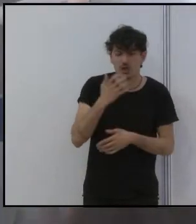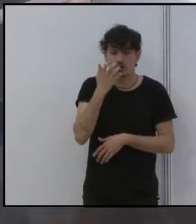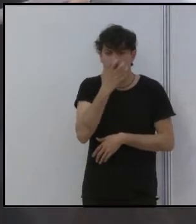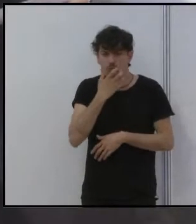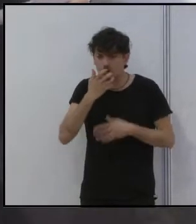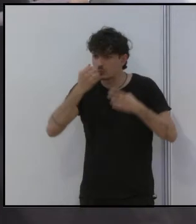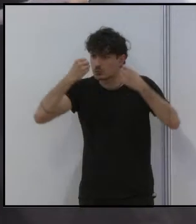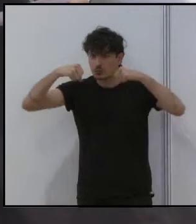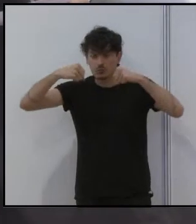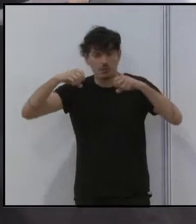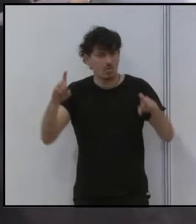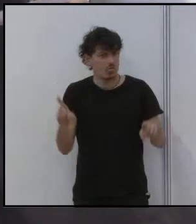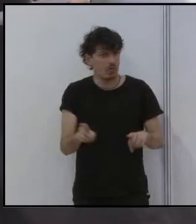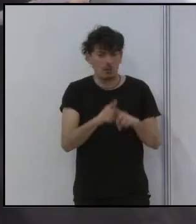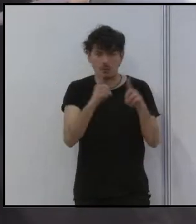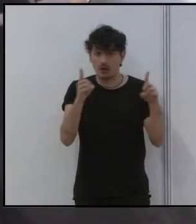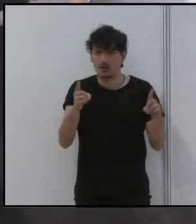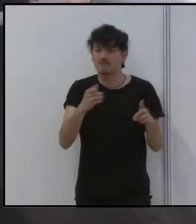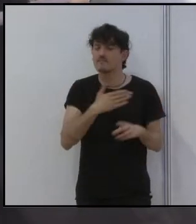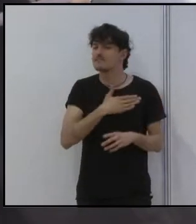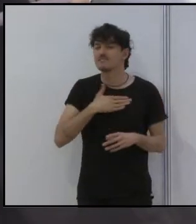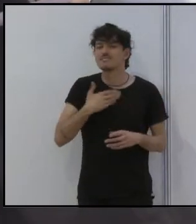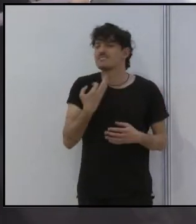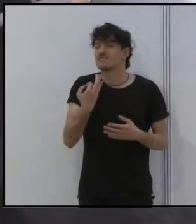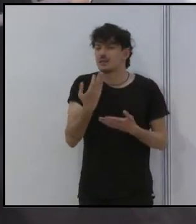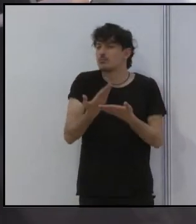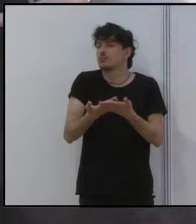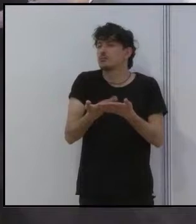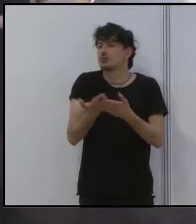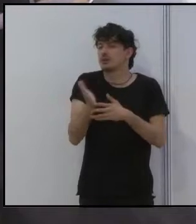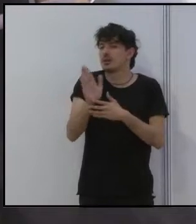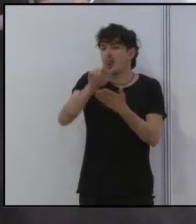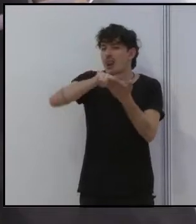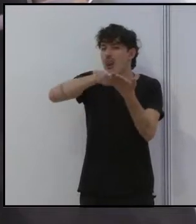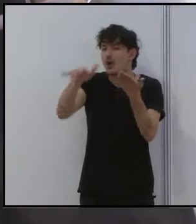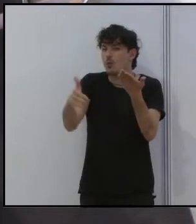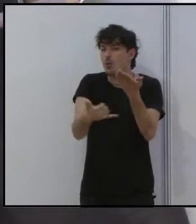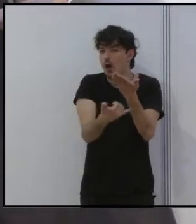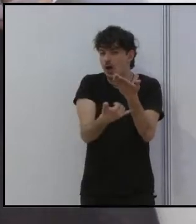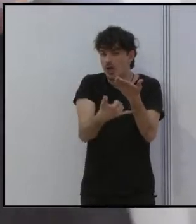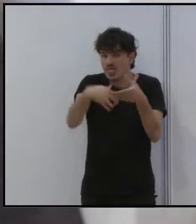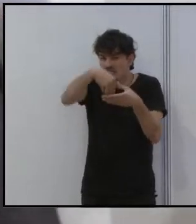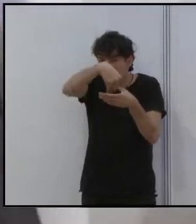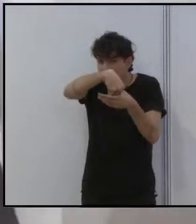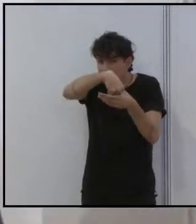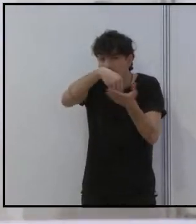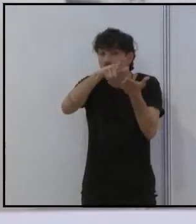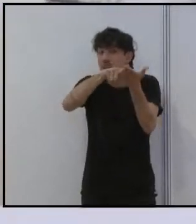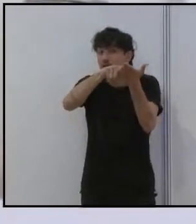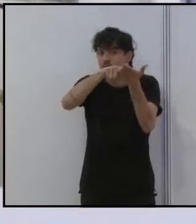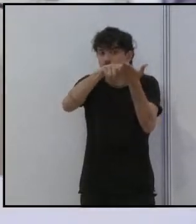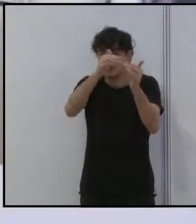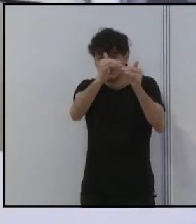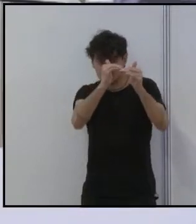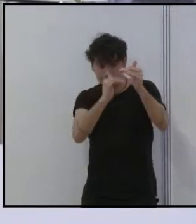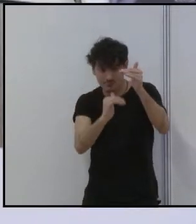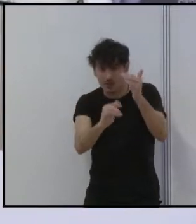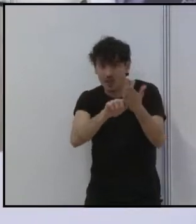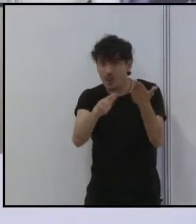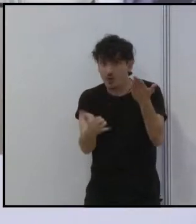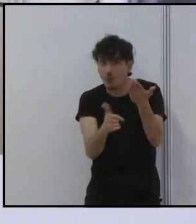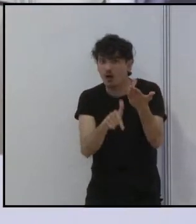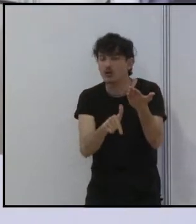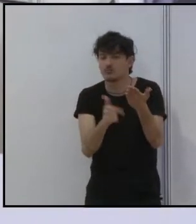voy buscando siempre es entrever ese lenguaje que está detrás de la lengua. Y para ello, ¿qué